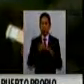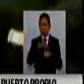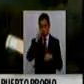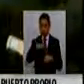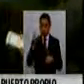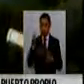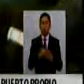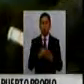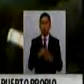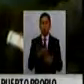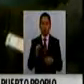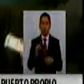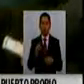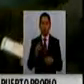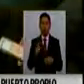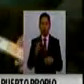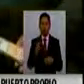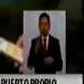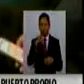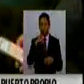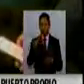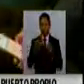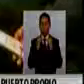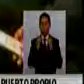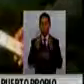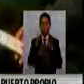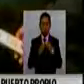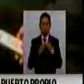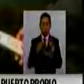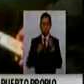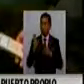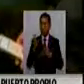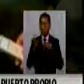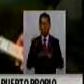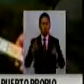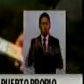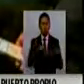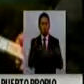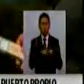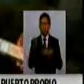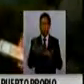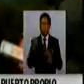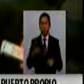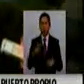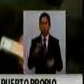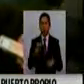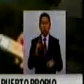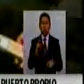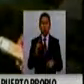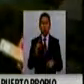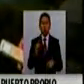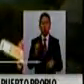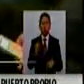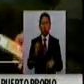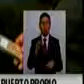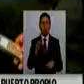ejemplo, o también por la Organización Mundial del Comercio, Naciones Unidas, incluso hasta Oxfam se ha ocupado de este